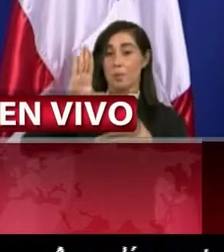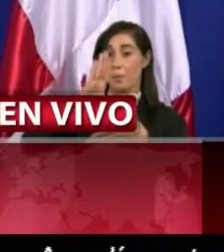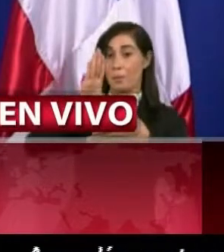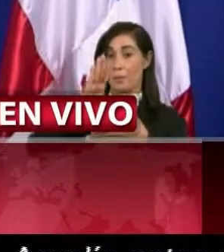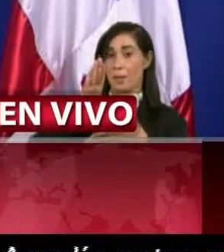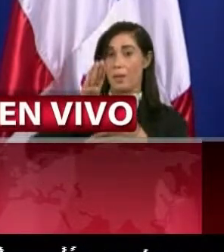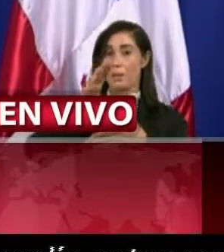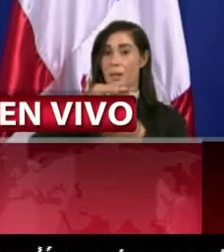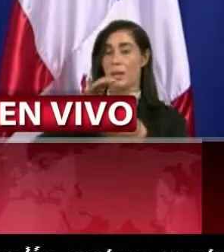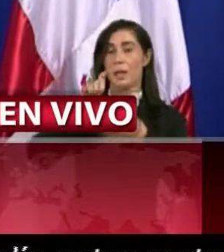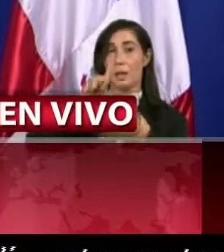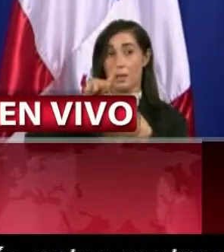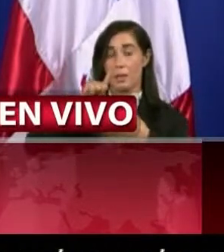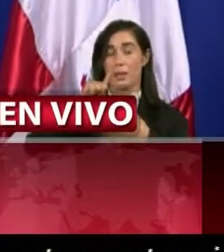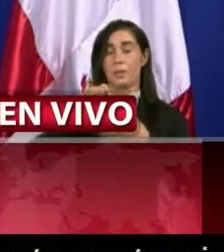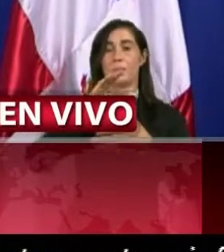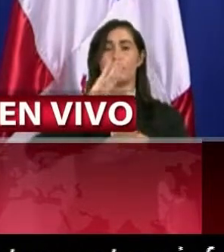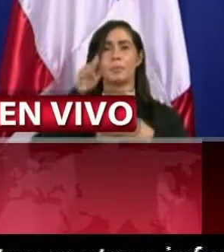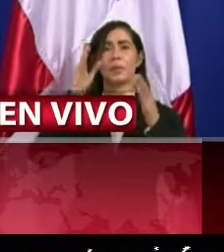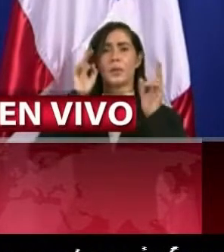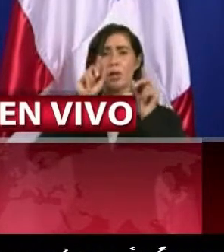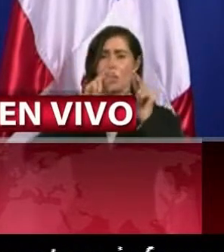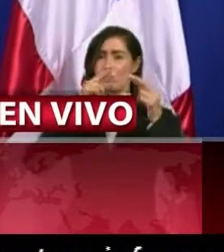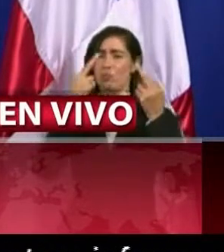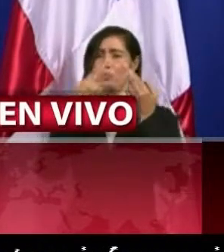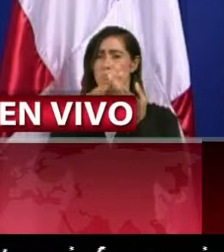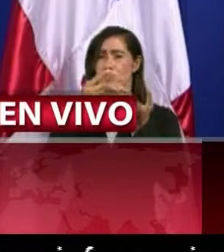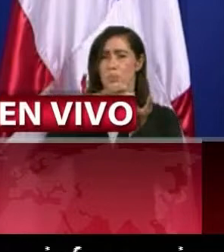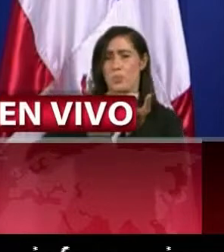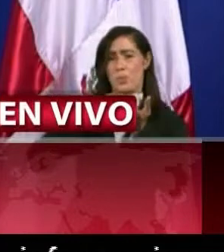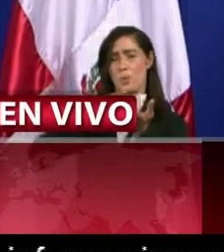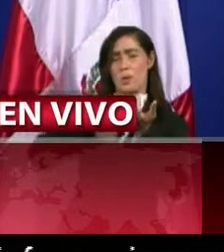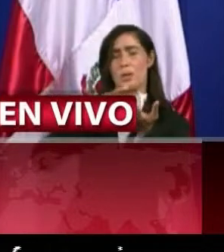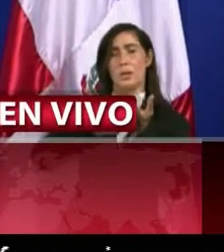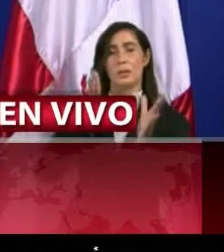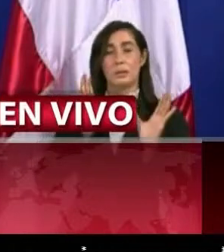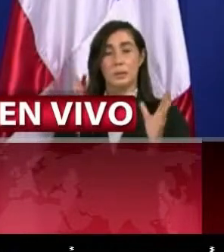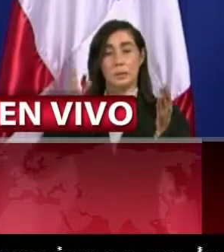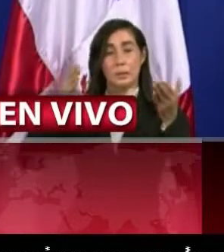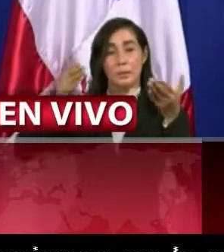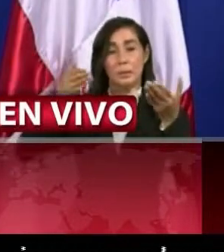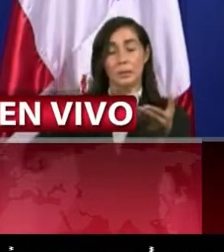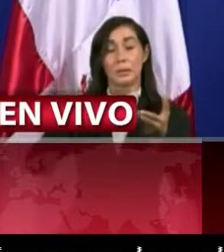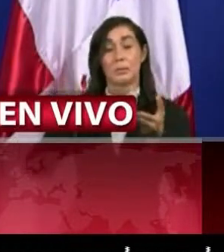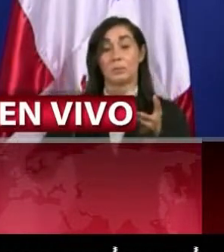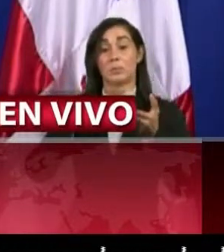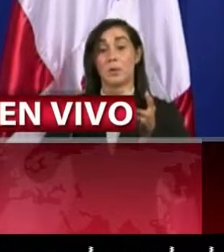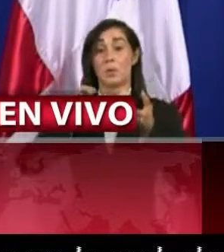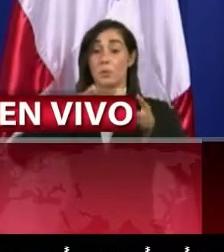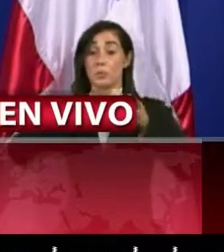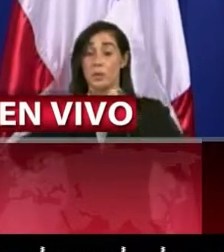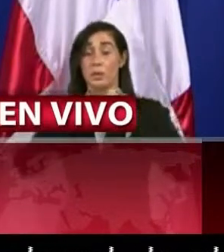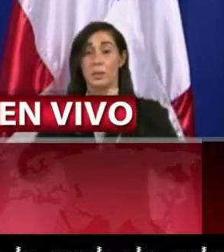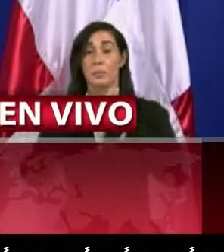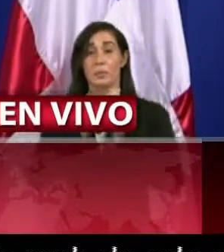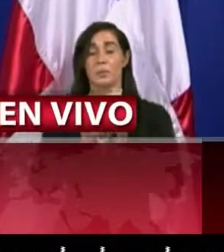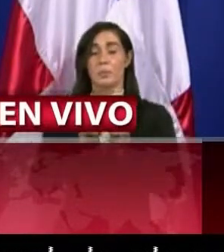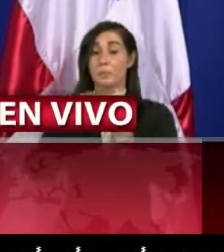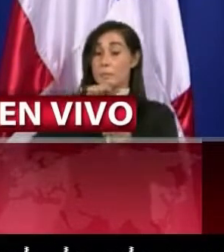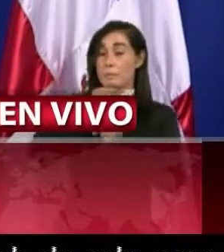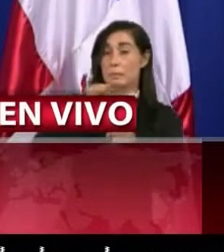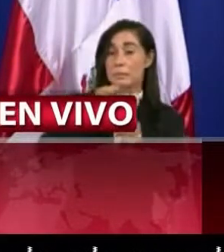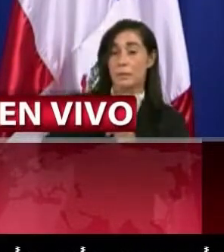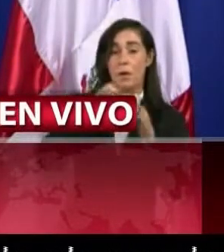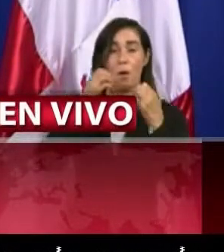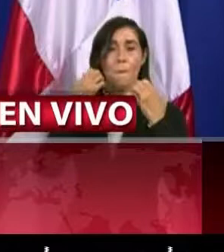CEPAL. Y esta mirada integral y desde lo multidimensional de la crisis, pues es un trabajo arduo,